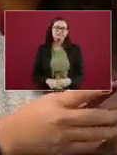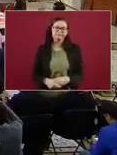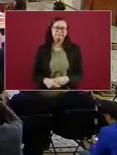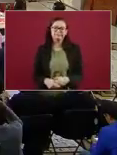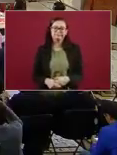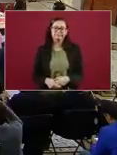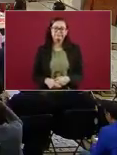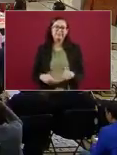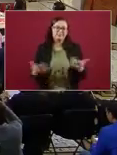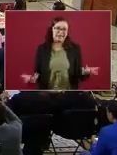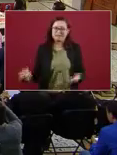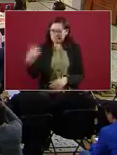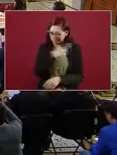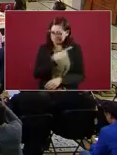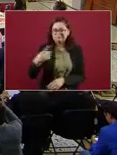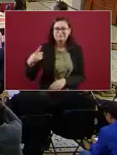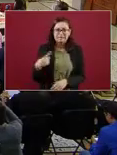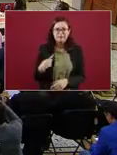Es que tiene que haber